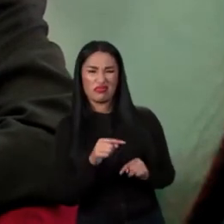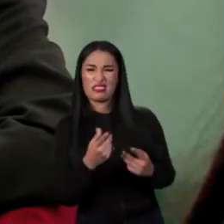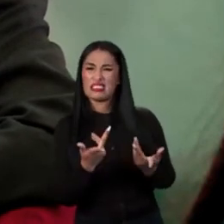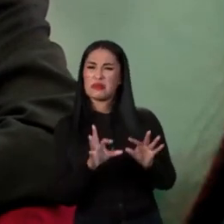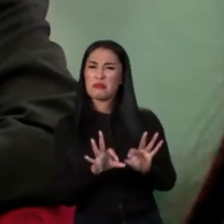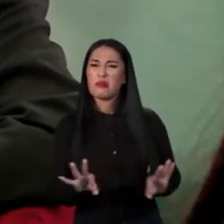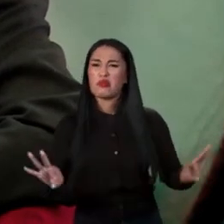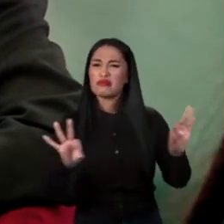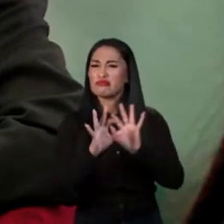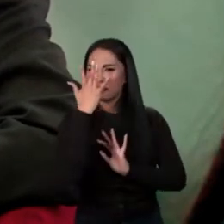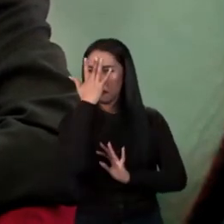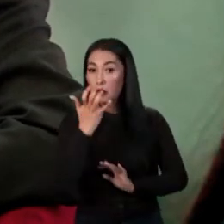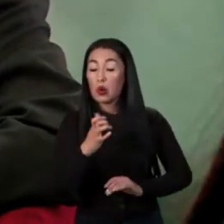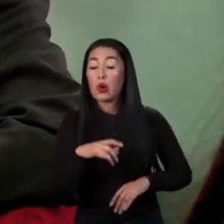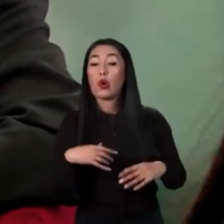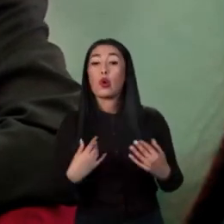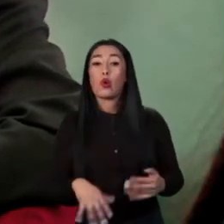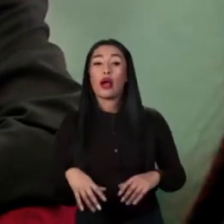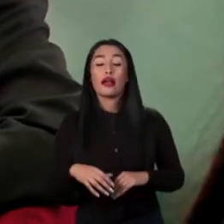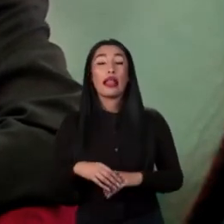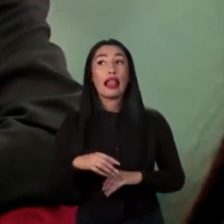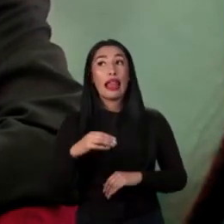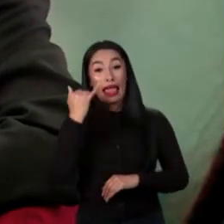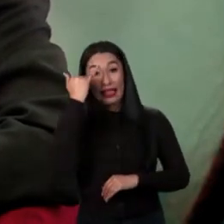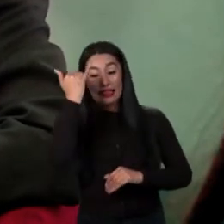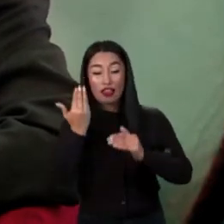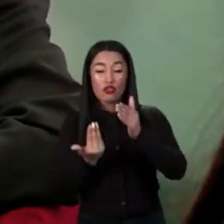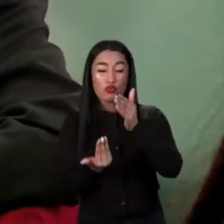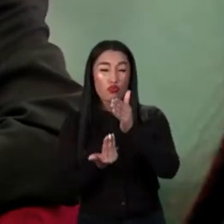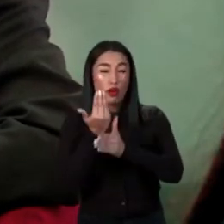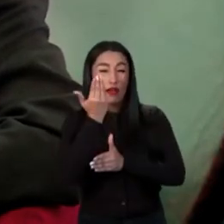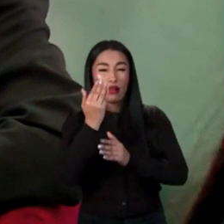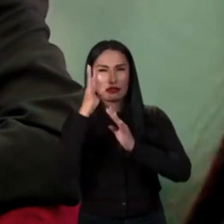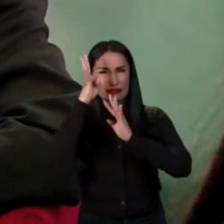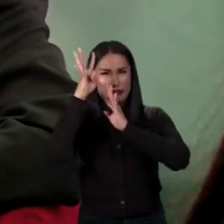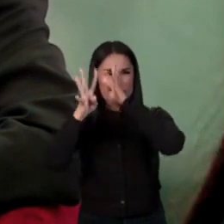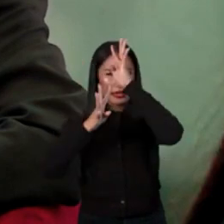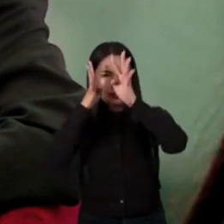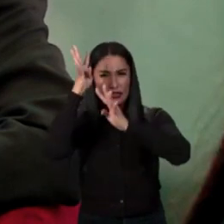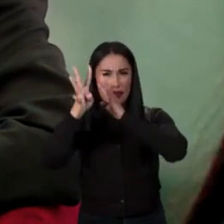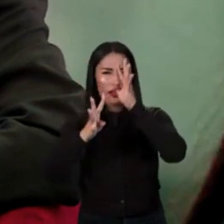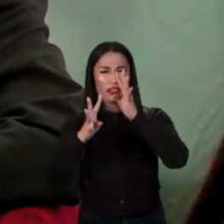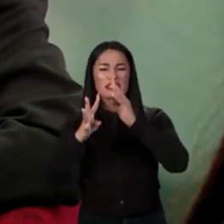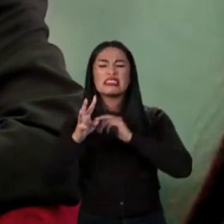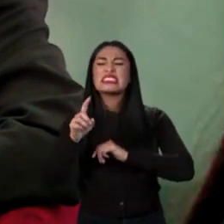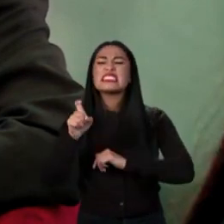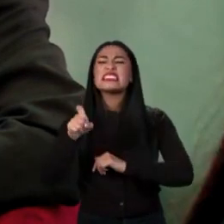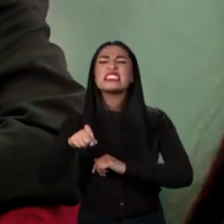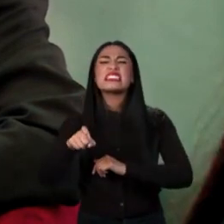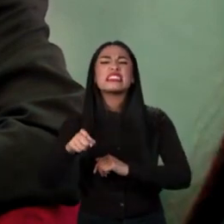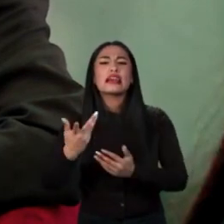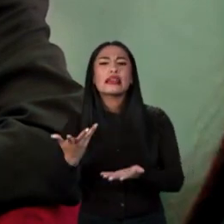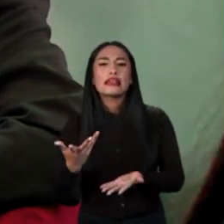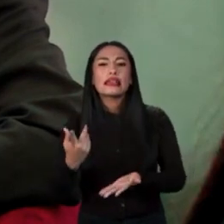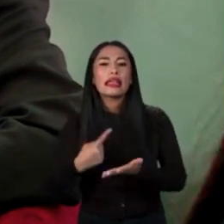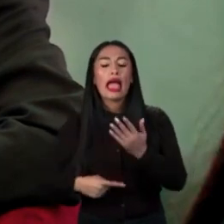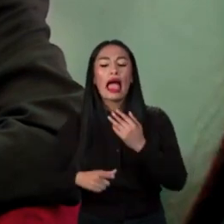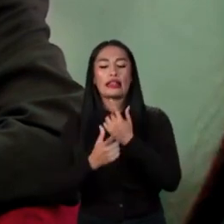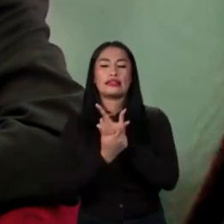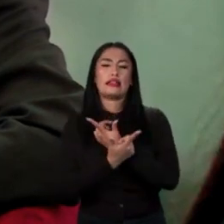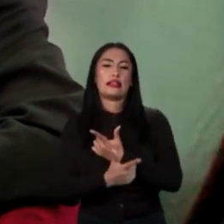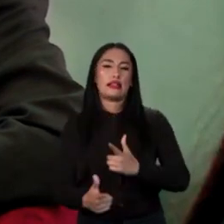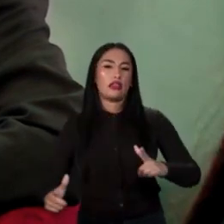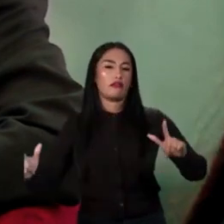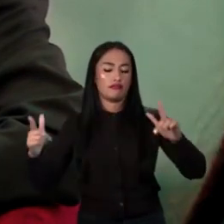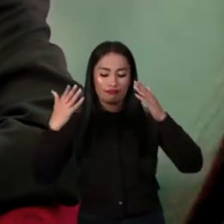Porque reconoce que la innovación y la creatividad necesitan de libertad para poderse desarrollar y están